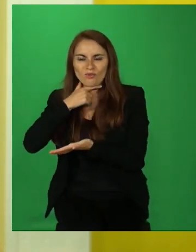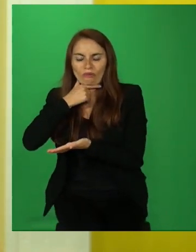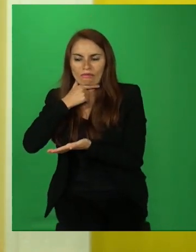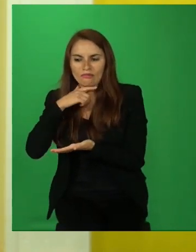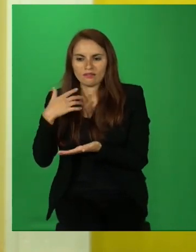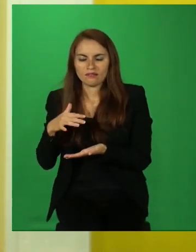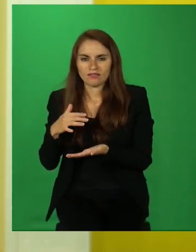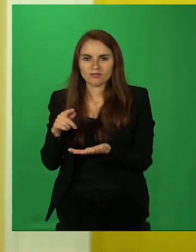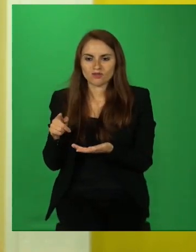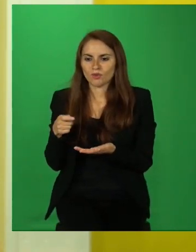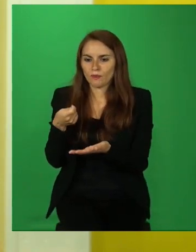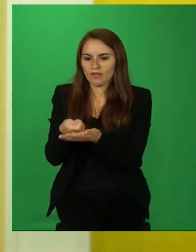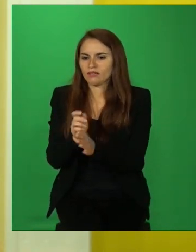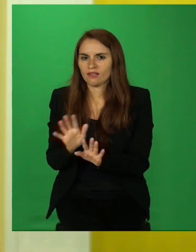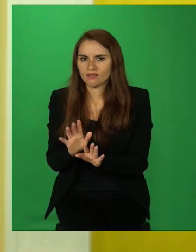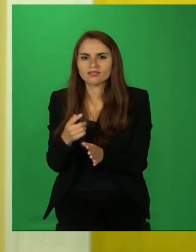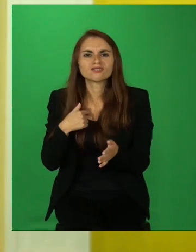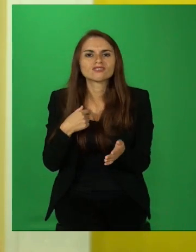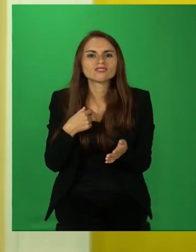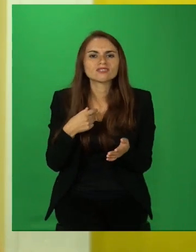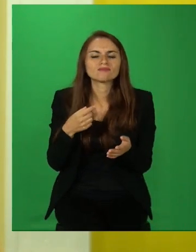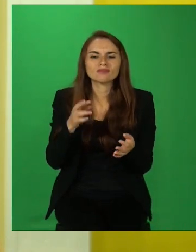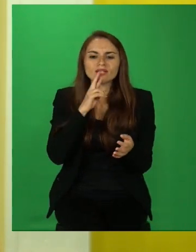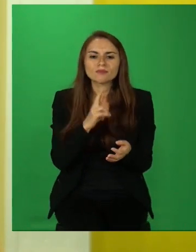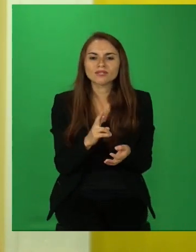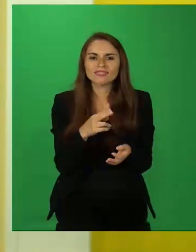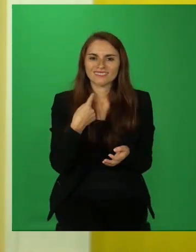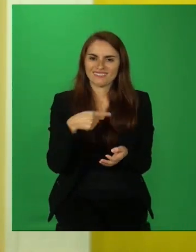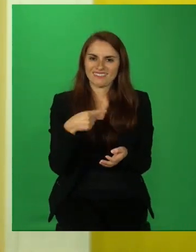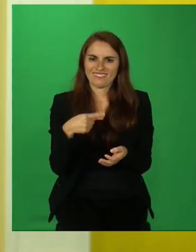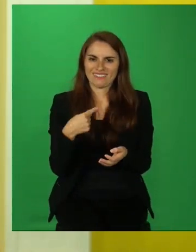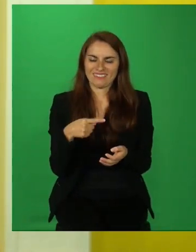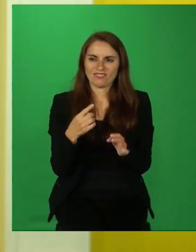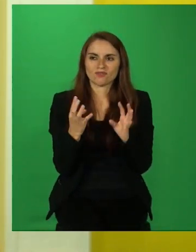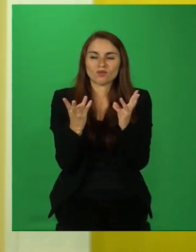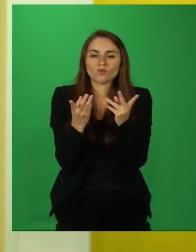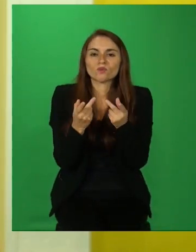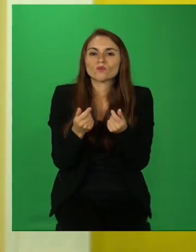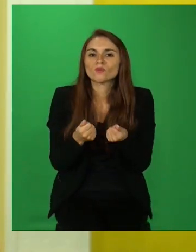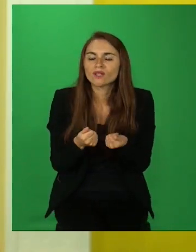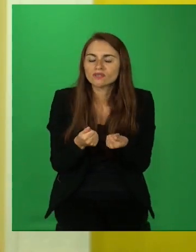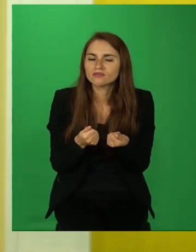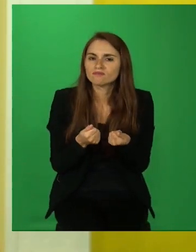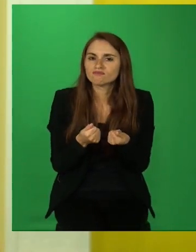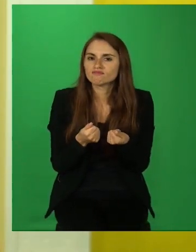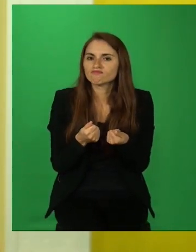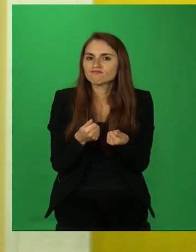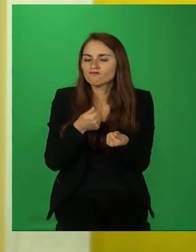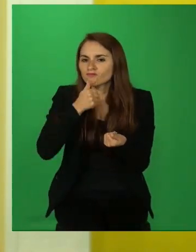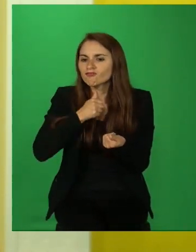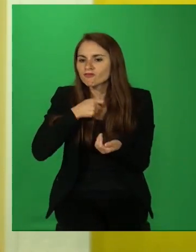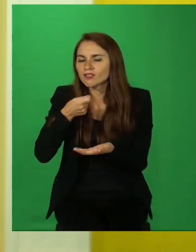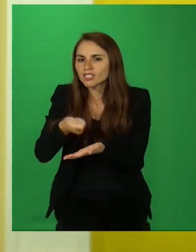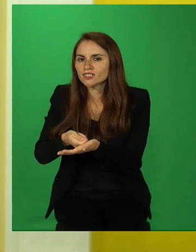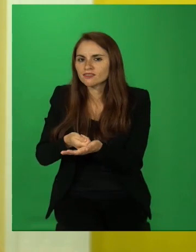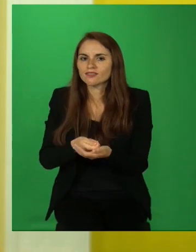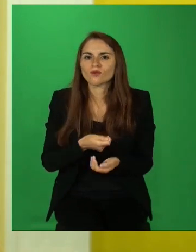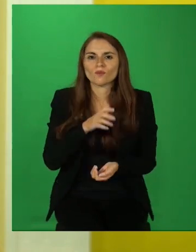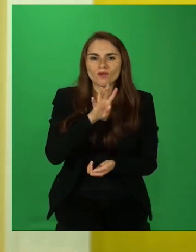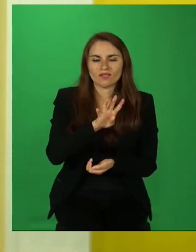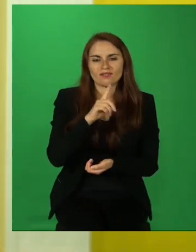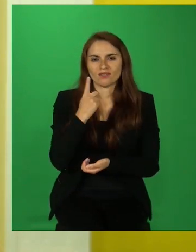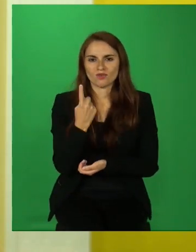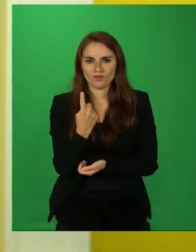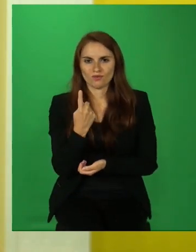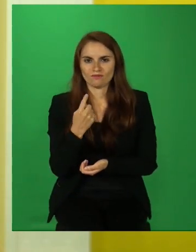pagar por lo tanto mi resultado es negativo y cuánto de deuda me queda todavía por pagar 41 te das